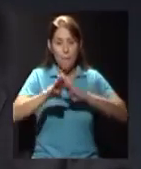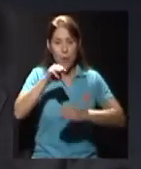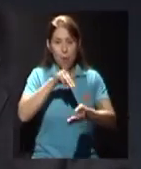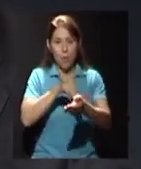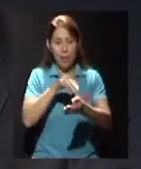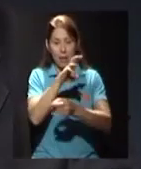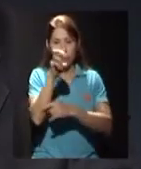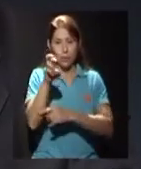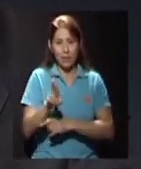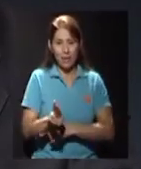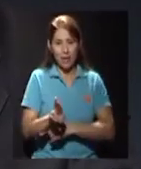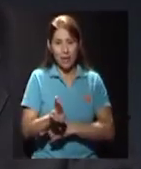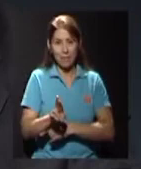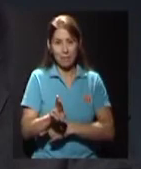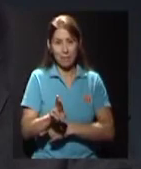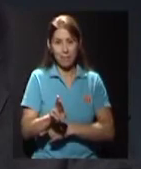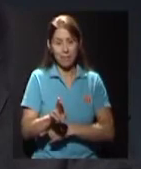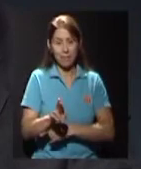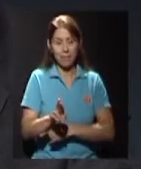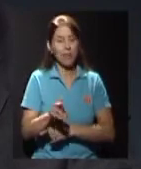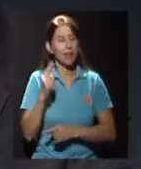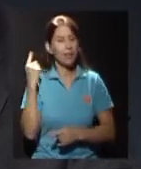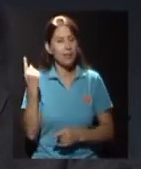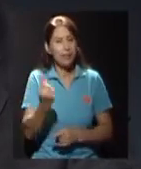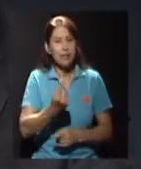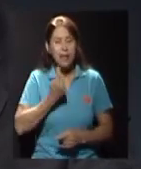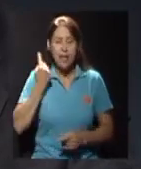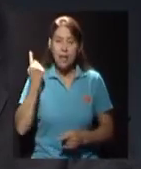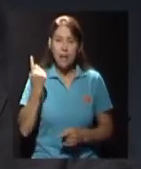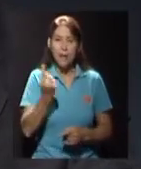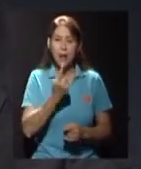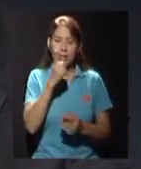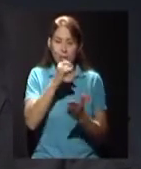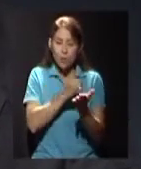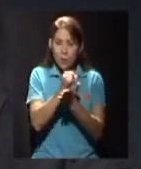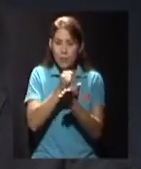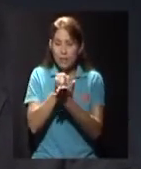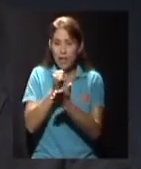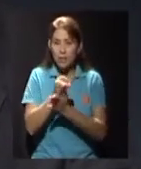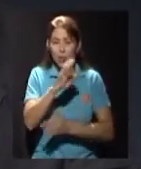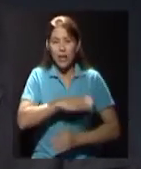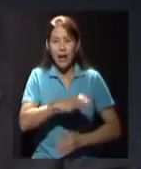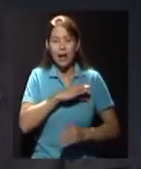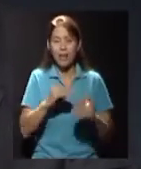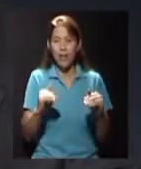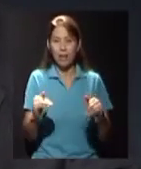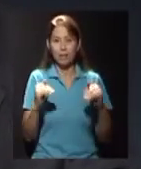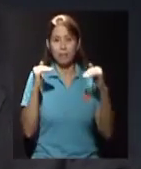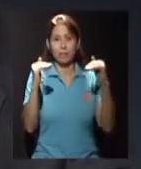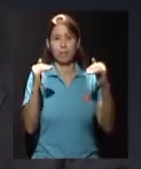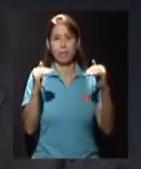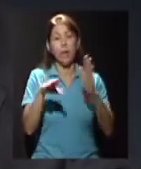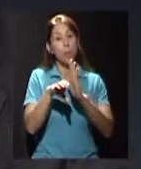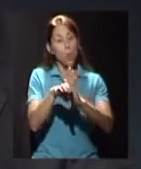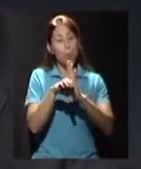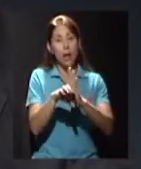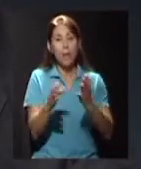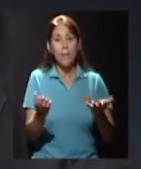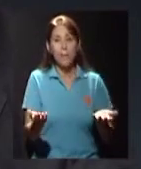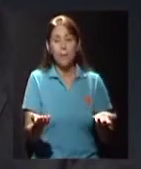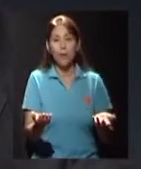tengo que decir siempre ha sido una investigación de alta calidad citó algunos ejemplos por